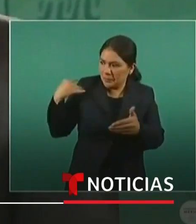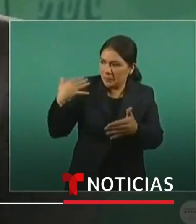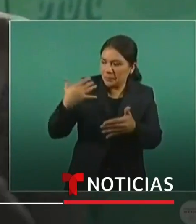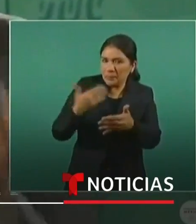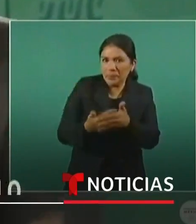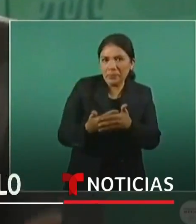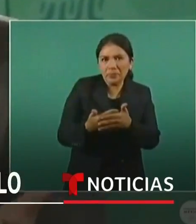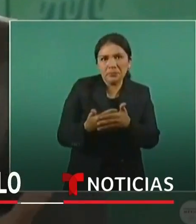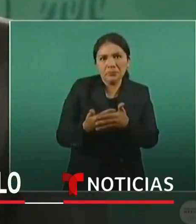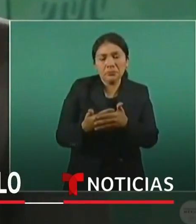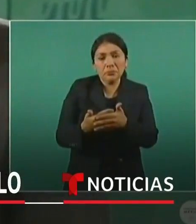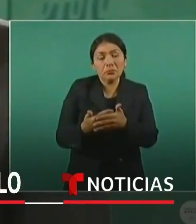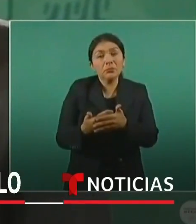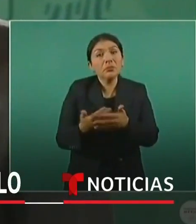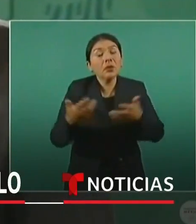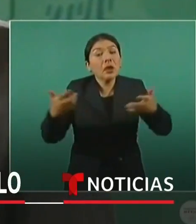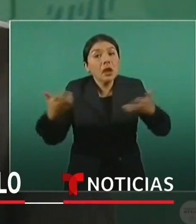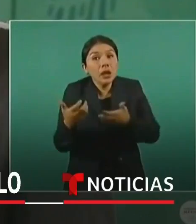no se han creado